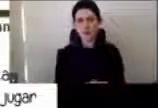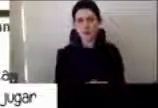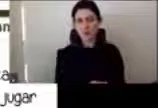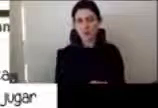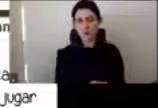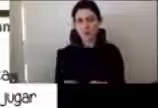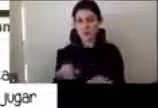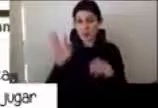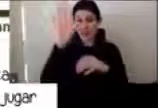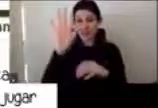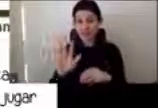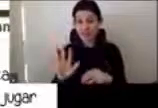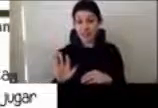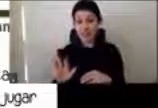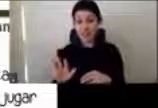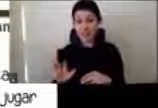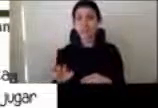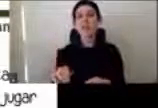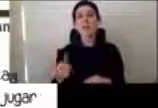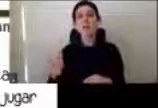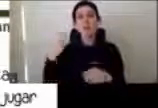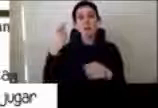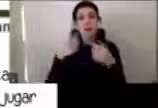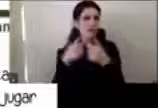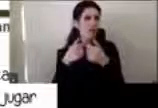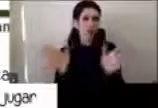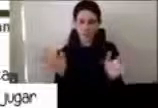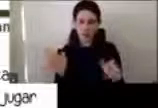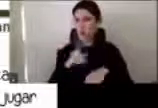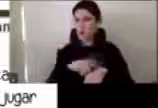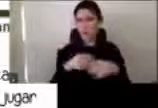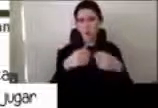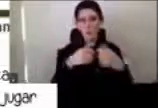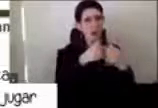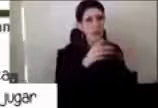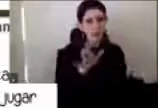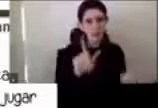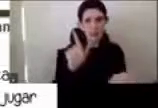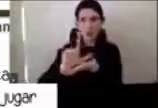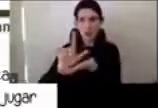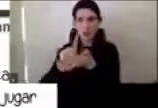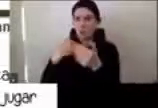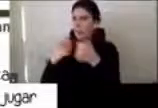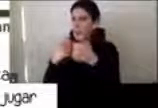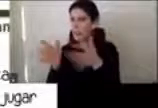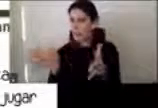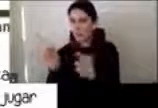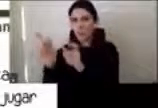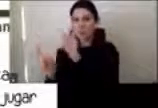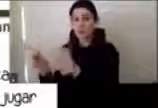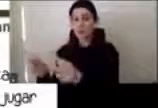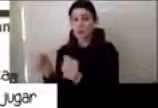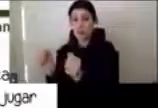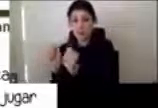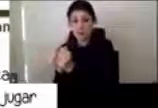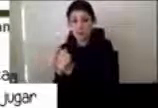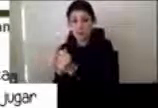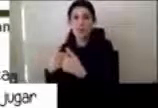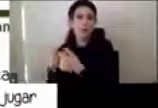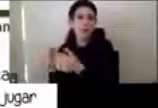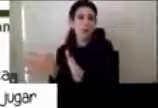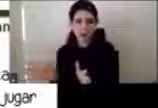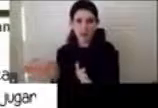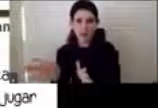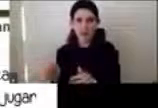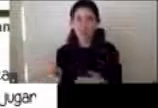libre, porque podemos jugar en cualquier momento, en cualquier lugar y con quienes queramos hacerlo. Es divertido,